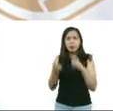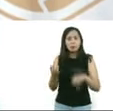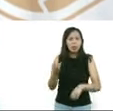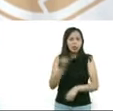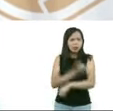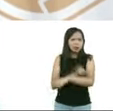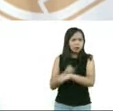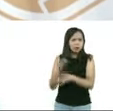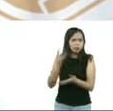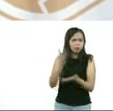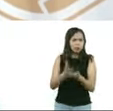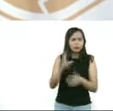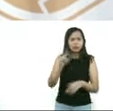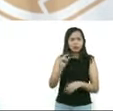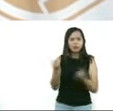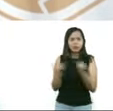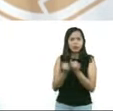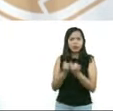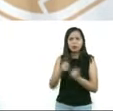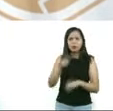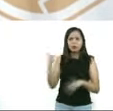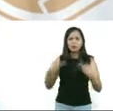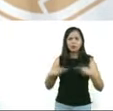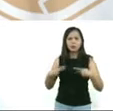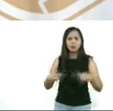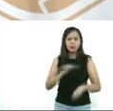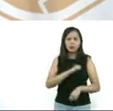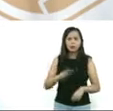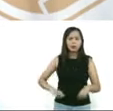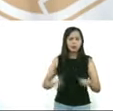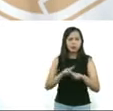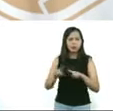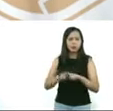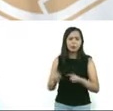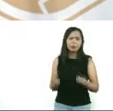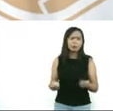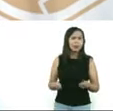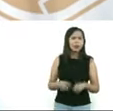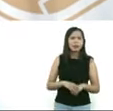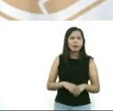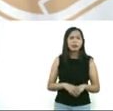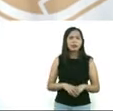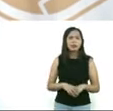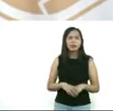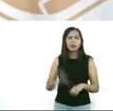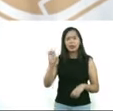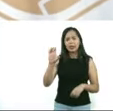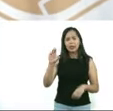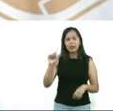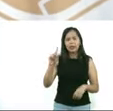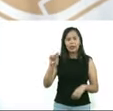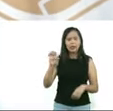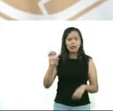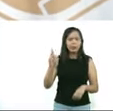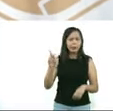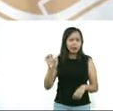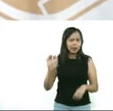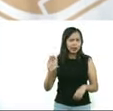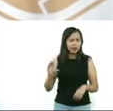toda la ciudad y también de los municipios de Neza, Ecatepec, Valle de Chalco, de distintos